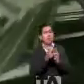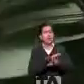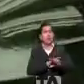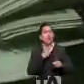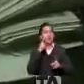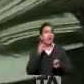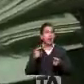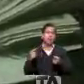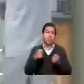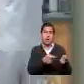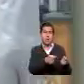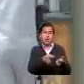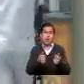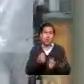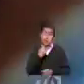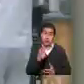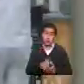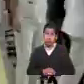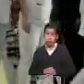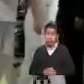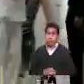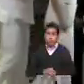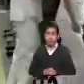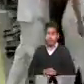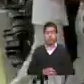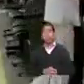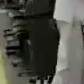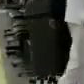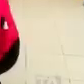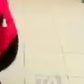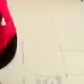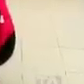para materializar la entrega. En Quito, Freddy Paredes, 24 horas.